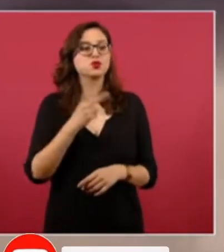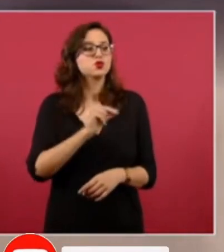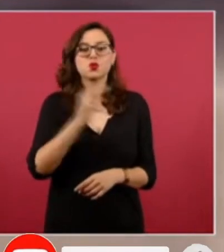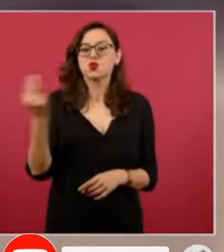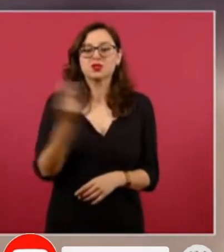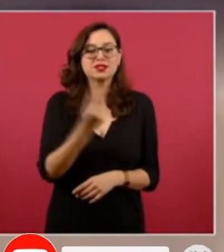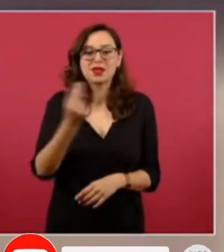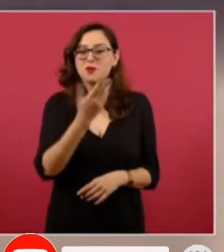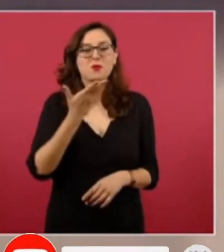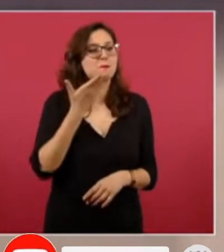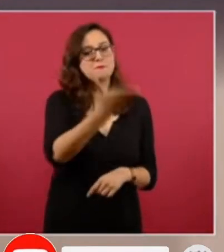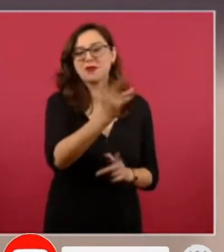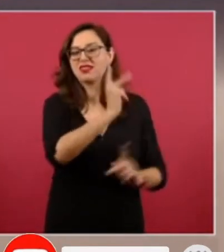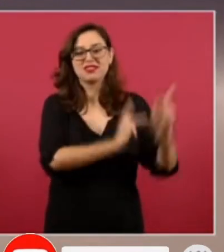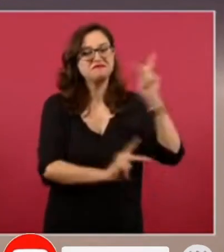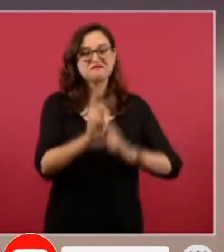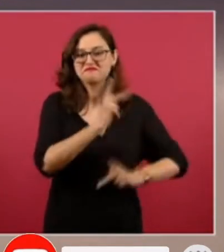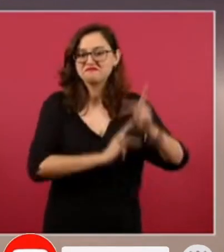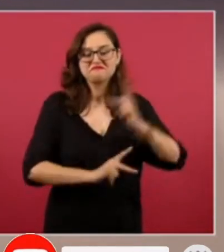de solicitar deuda